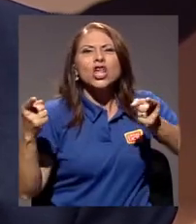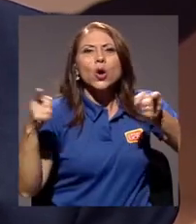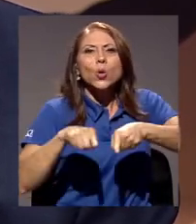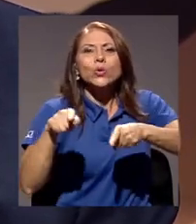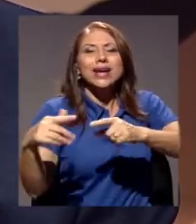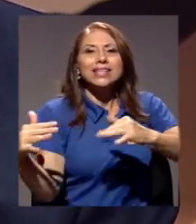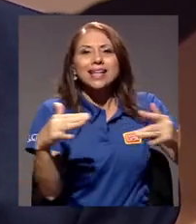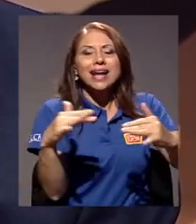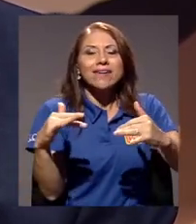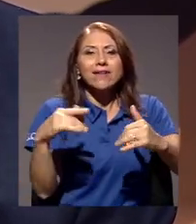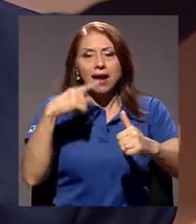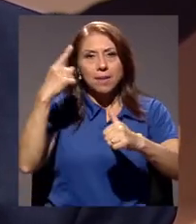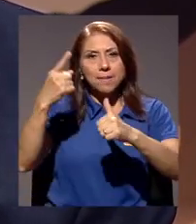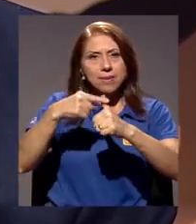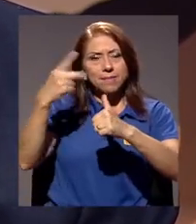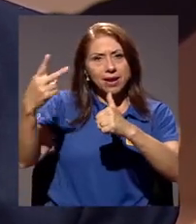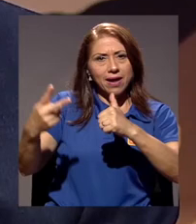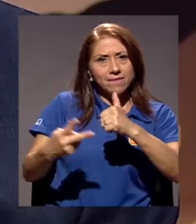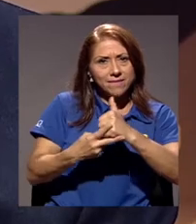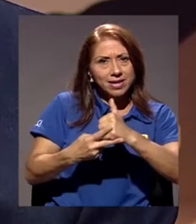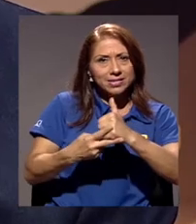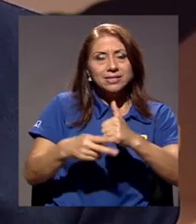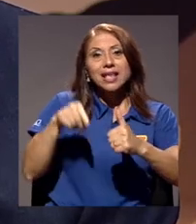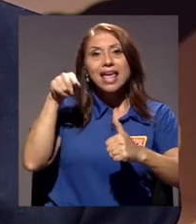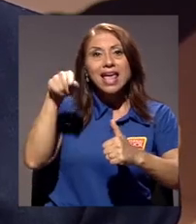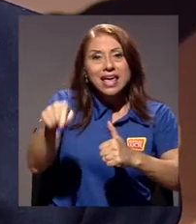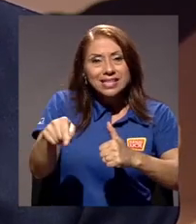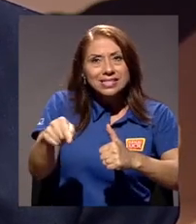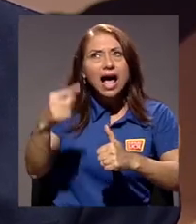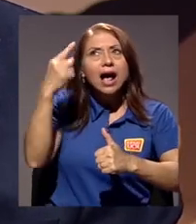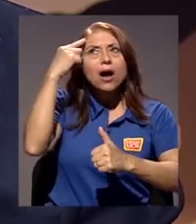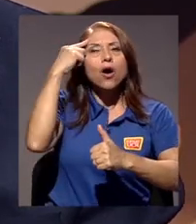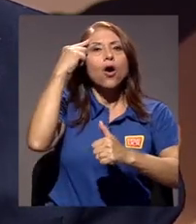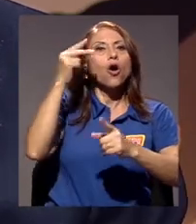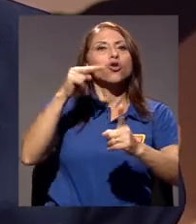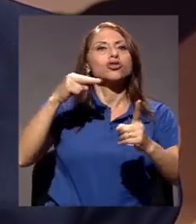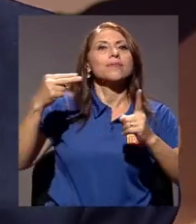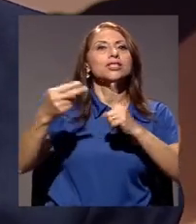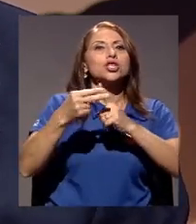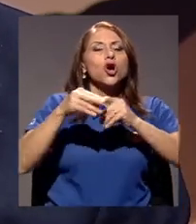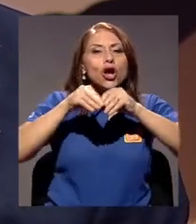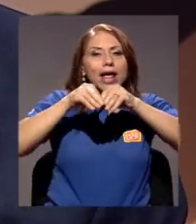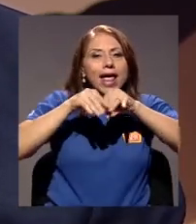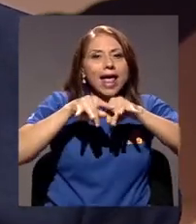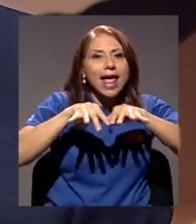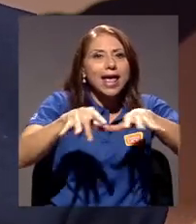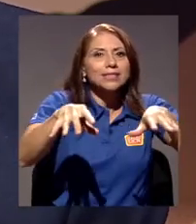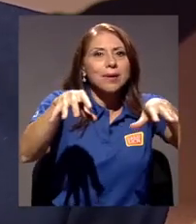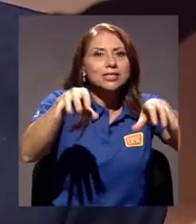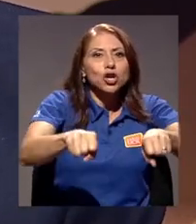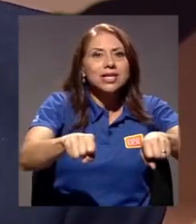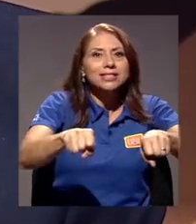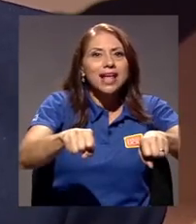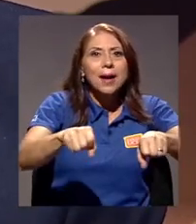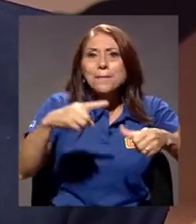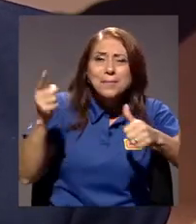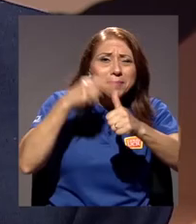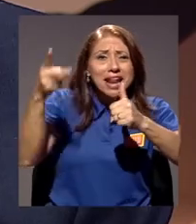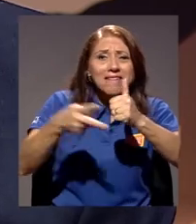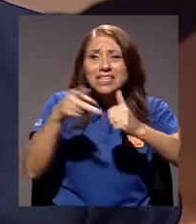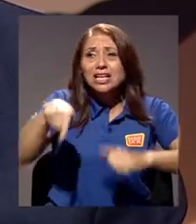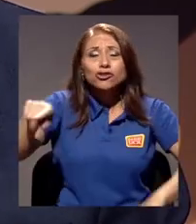por primera vez esa concepción expansionista encuentra la derrota